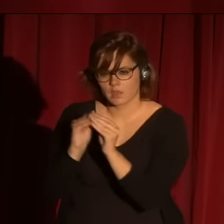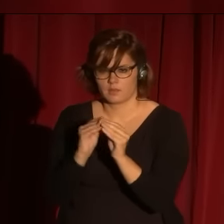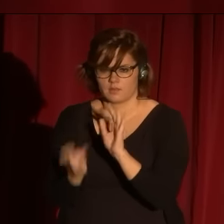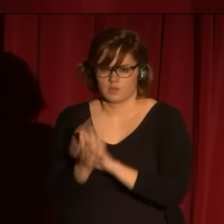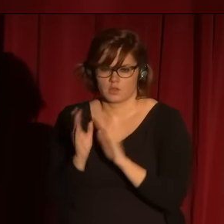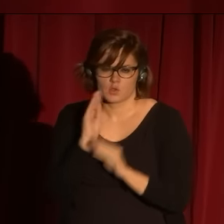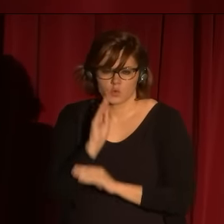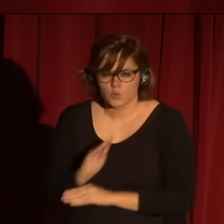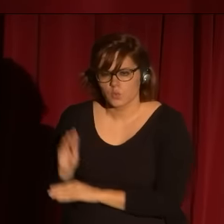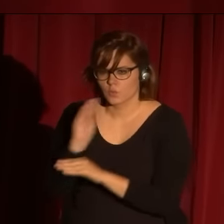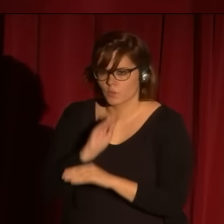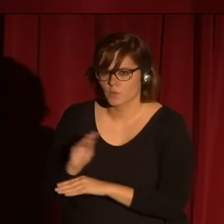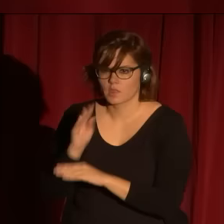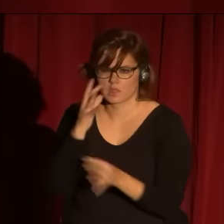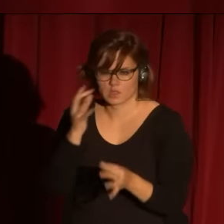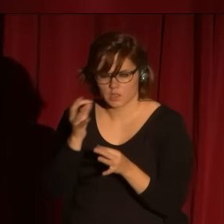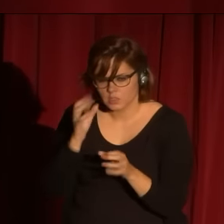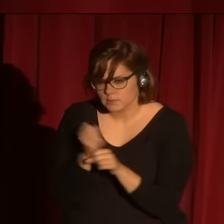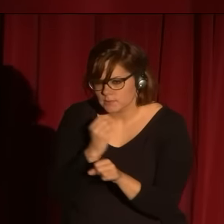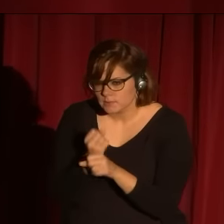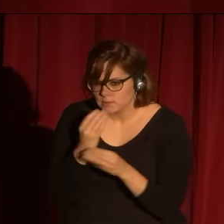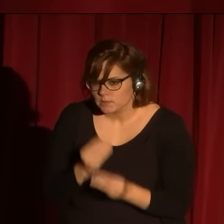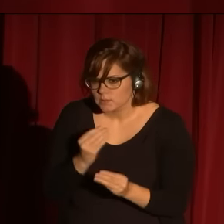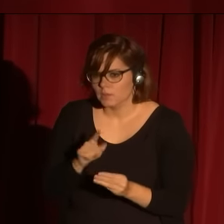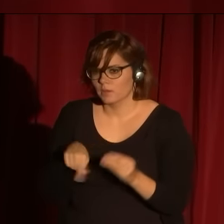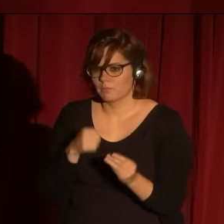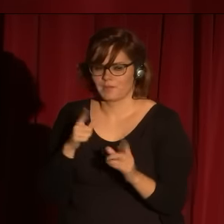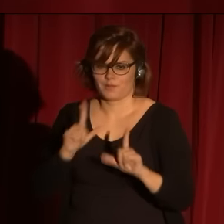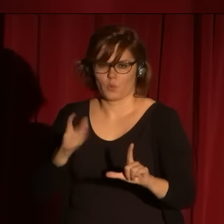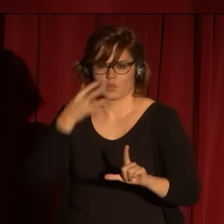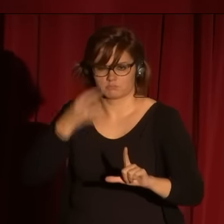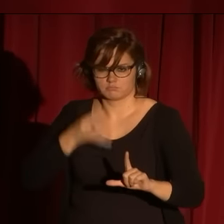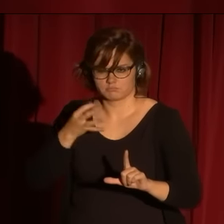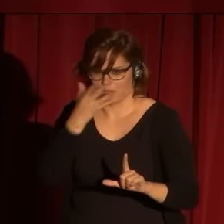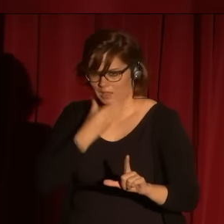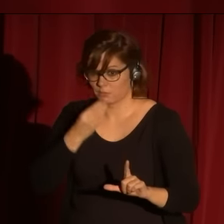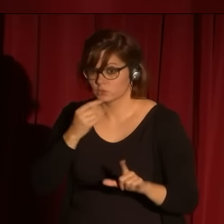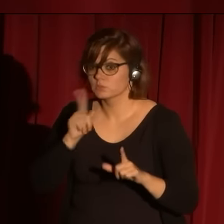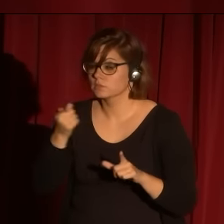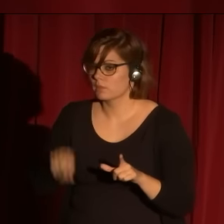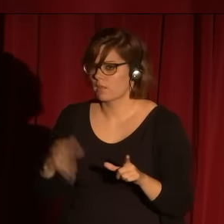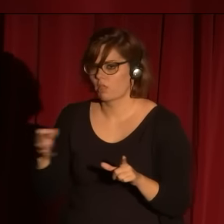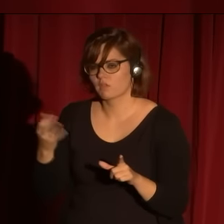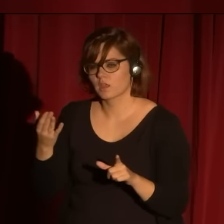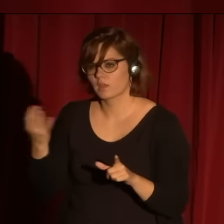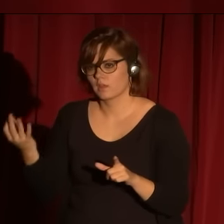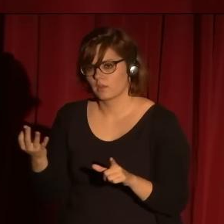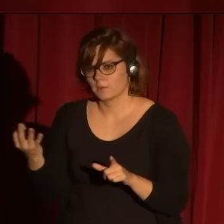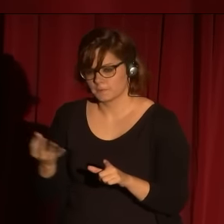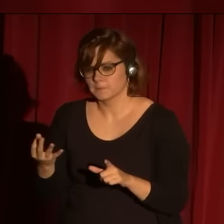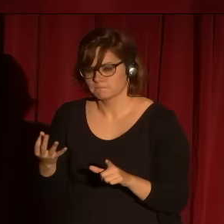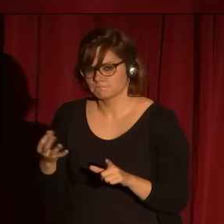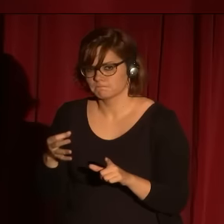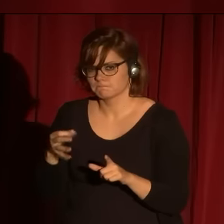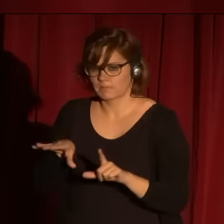cuidadosamente mu muy minuciosamente es muy laboriosa ella por crear cuadros verosímiles y hermosos Pero creo que es muy importante para entenderlos